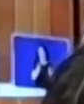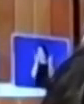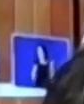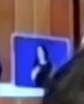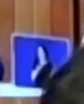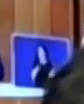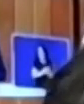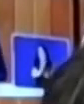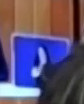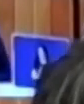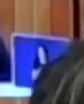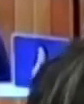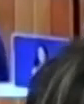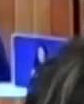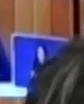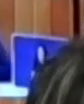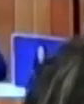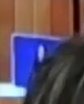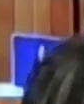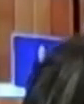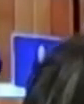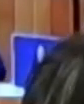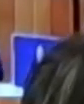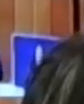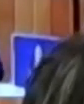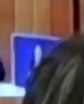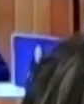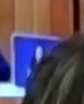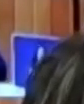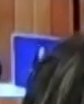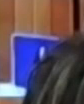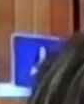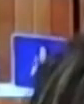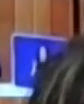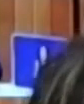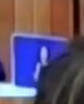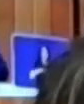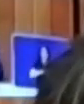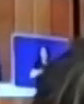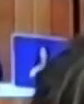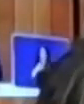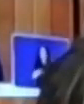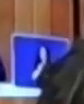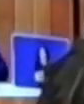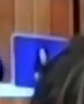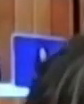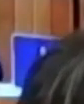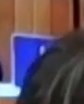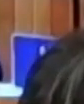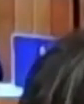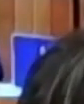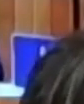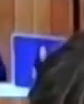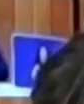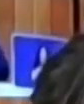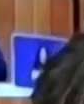noso grupo e do BNG, pois que seguiremos traballando conxuntamente con coalición polo Bierzo en moitas cuestións, porque hai moitísimas cuestións que